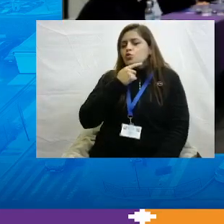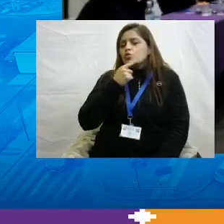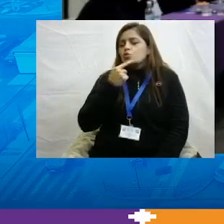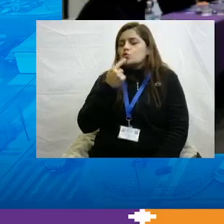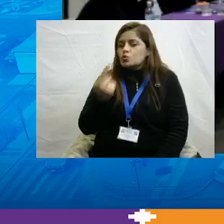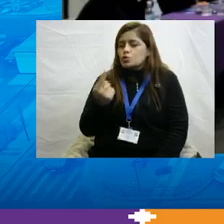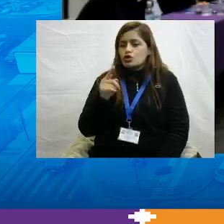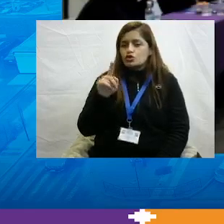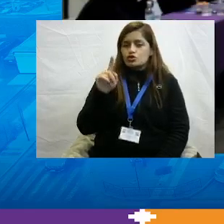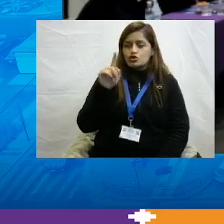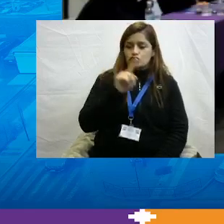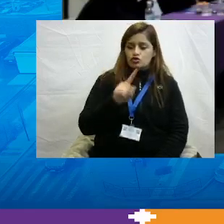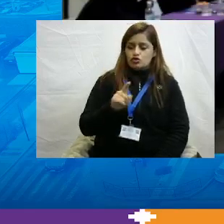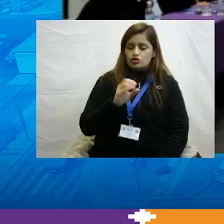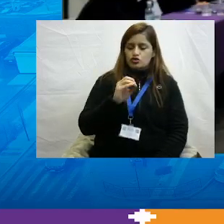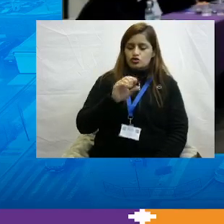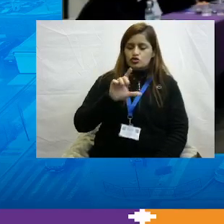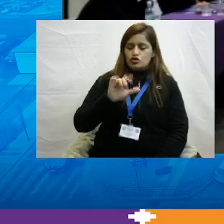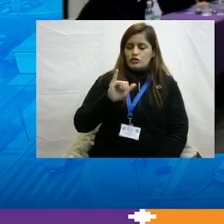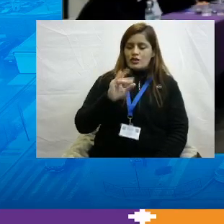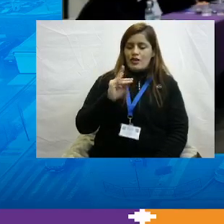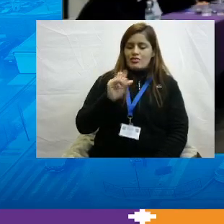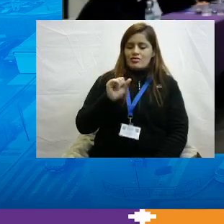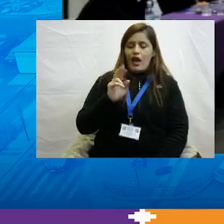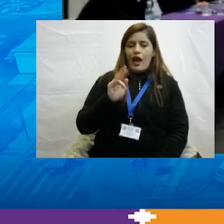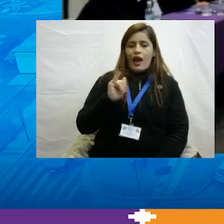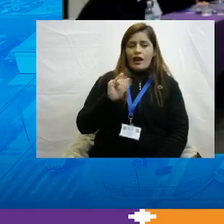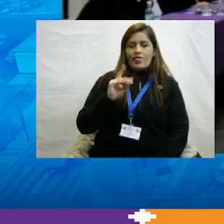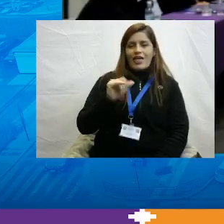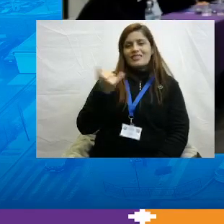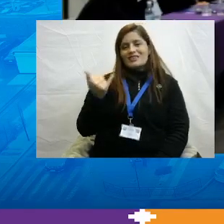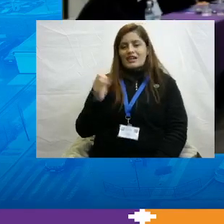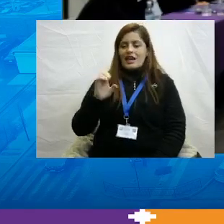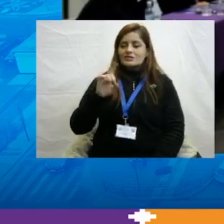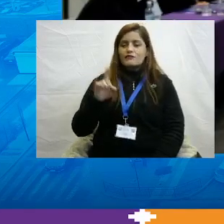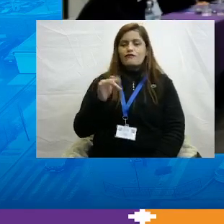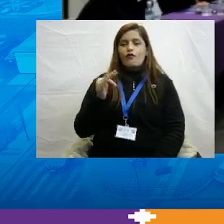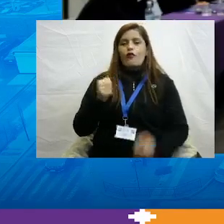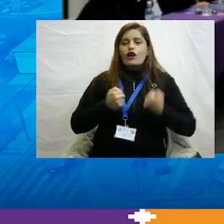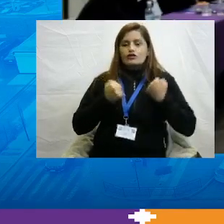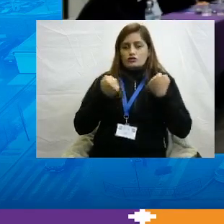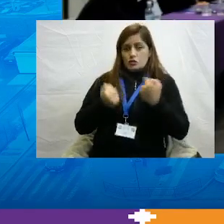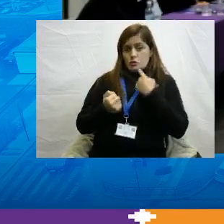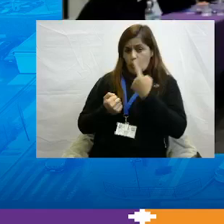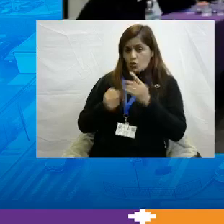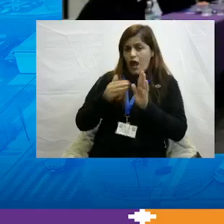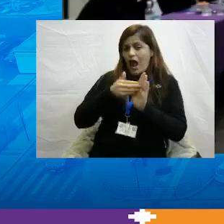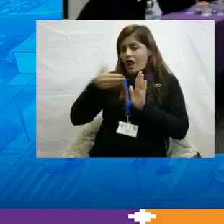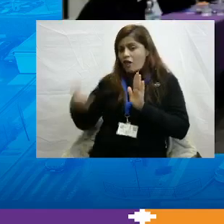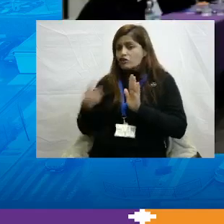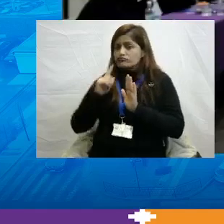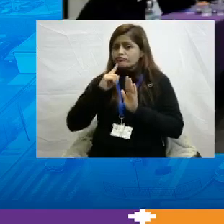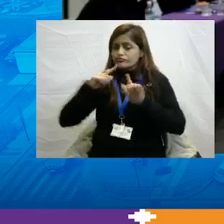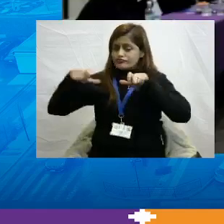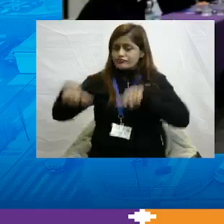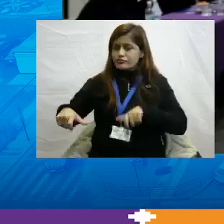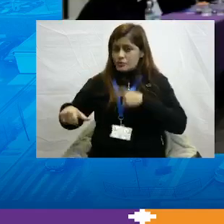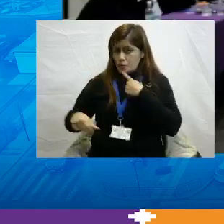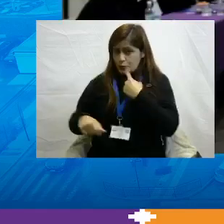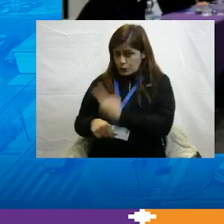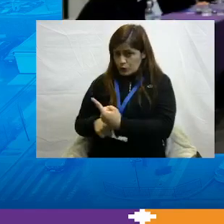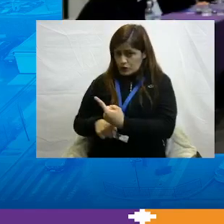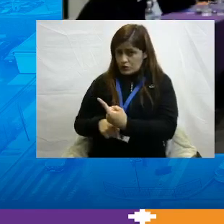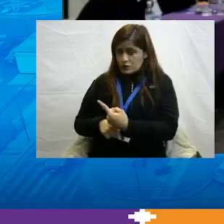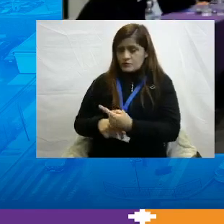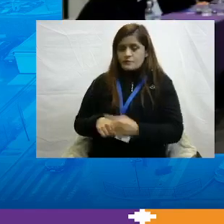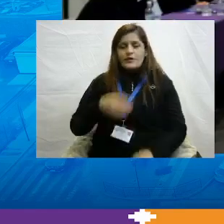Solidaridad y Esfuerzo, ¿no hay nada contemplado para la cancha que está aledaño frente a la sede? Lo que pasa es que son dos proyectos distintos.